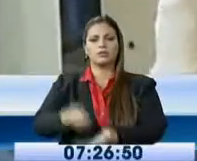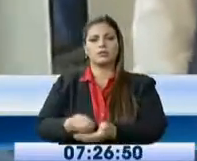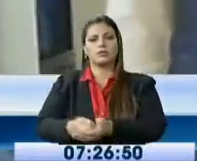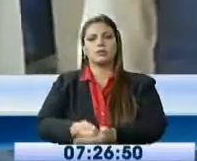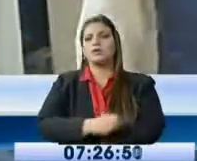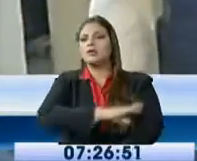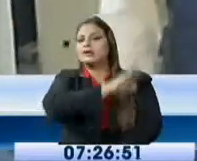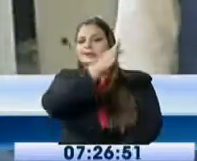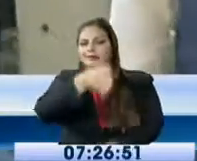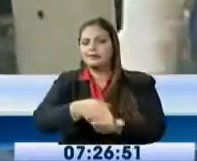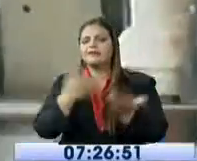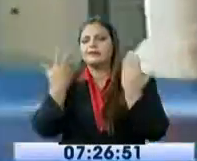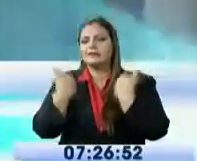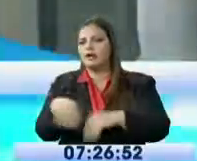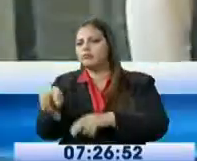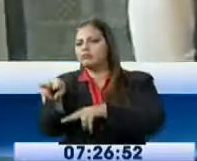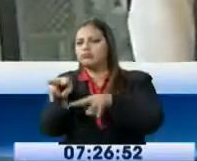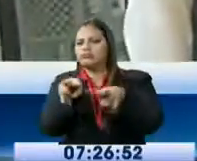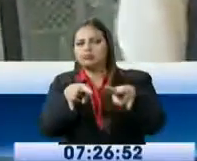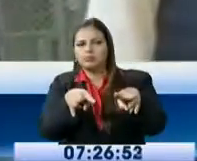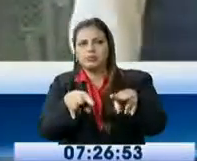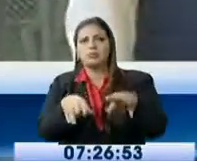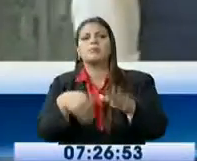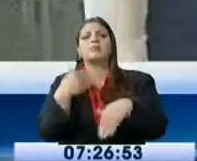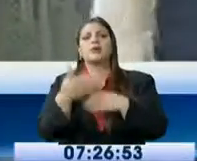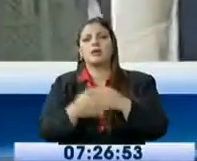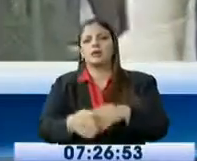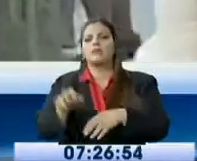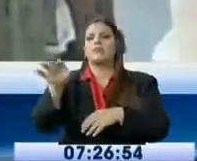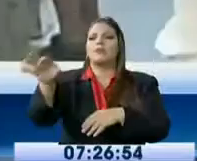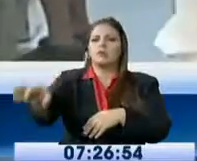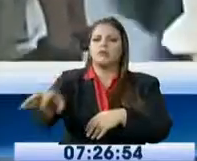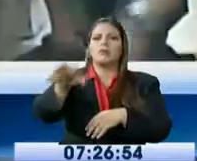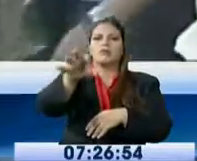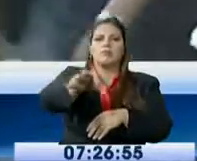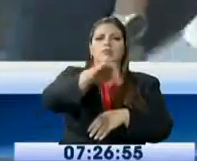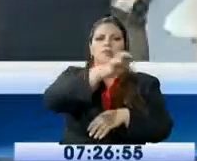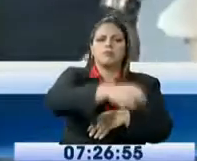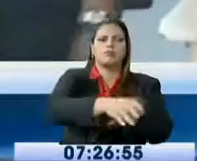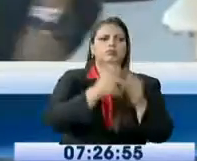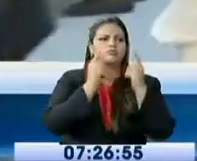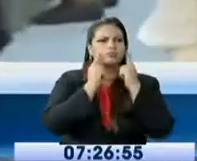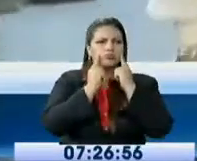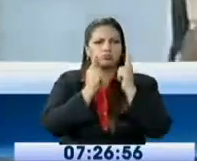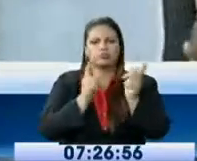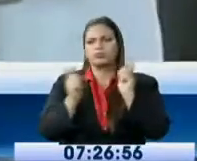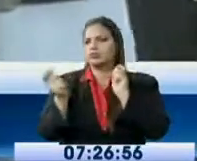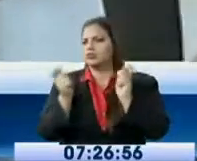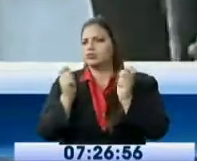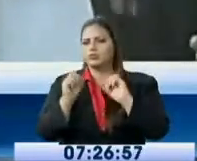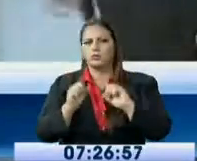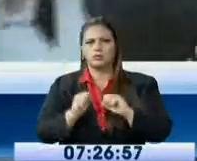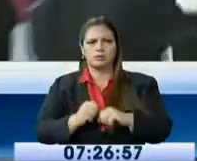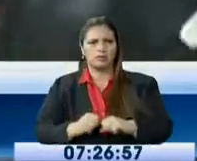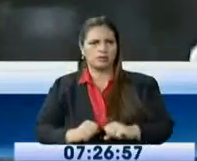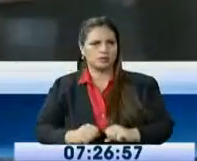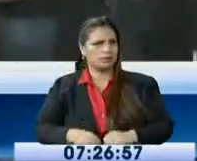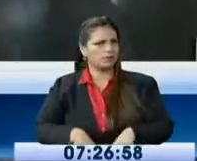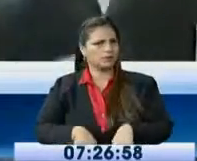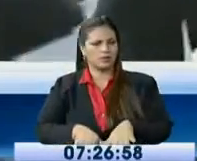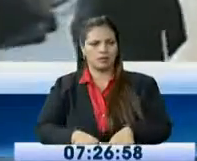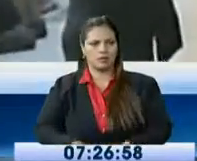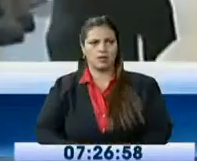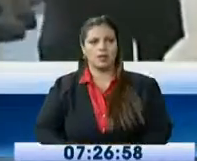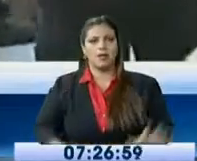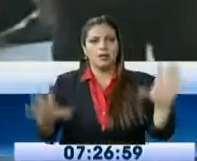día haremos más controles en otros mercados. Y luego en la noche queremos intervenir